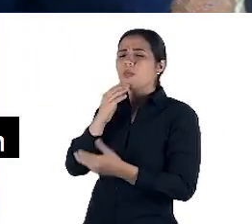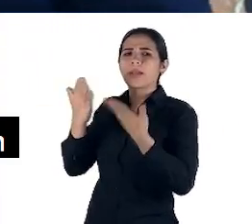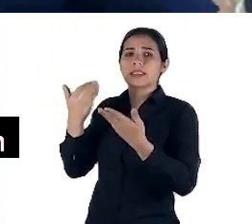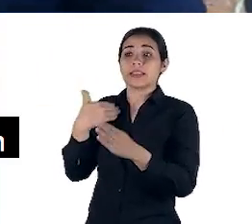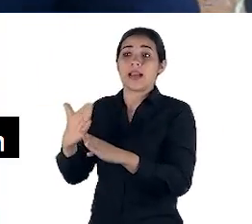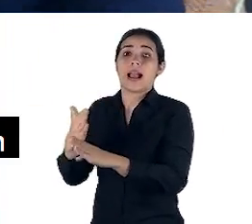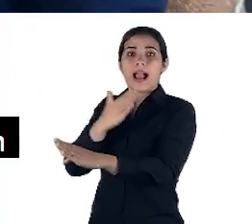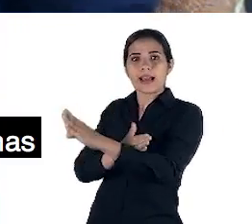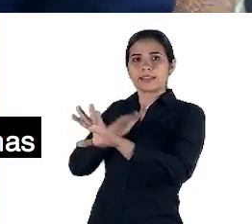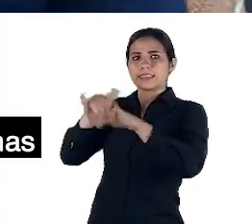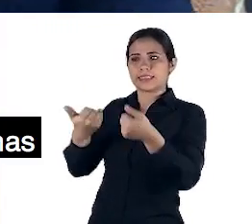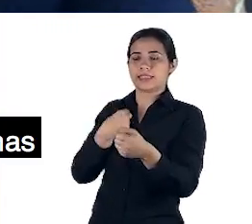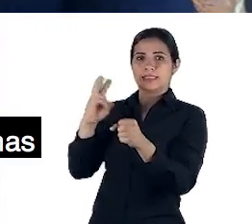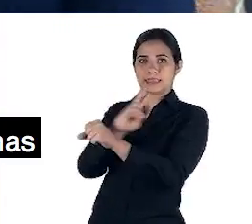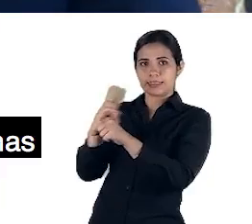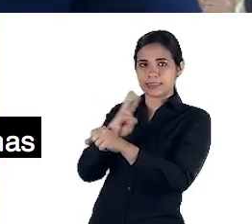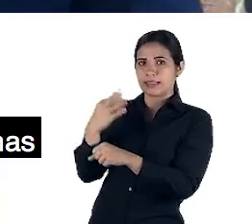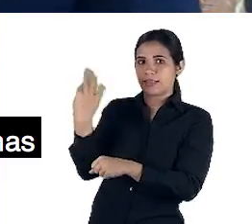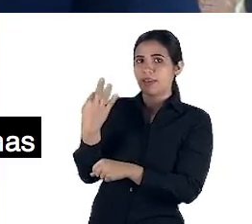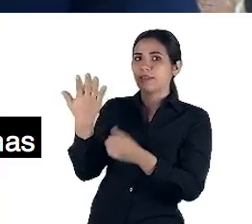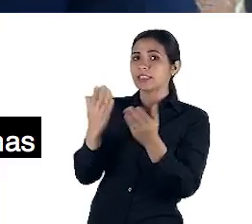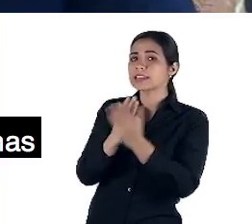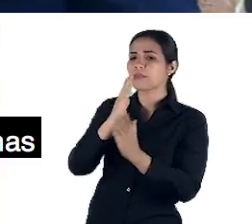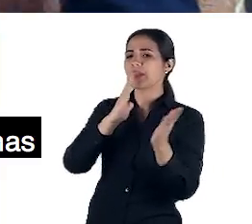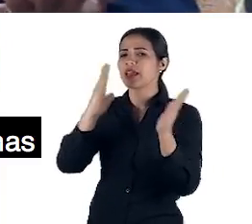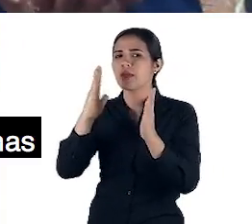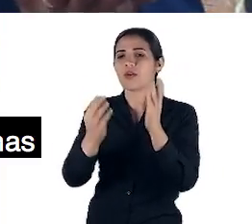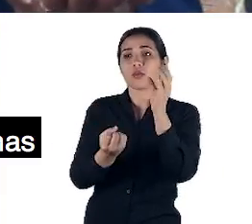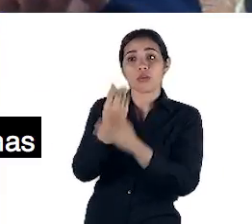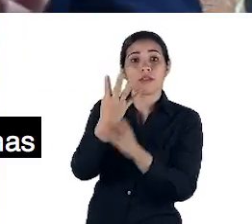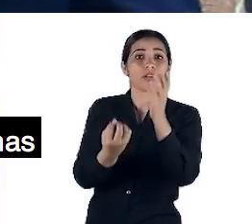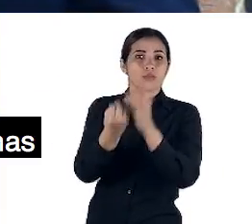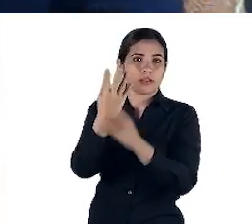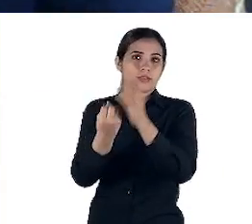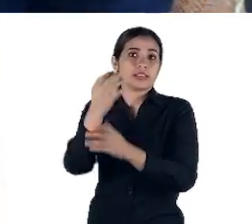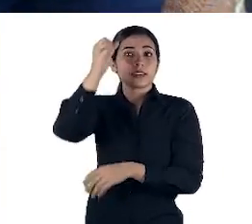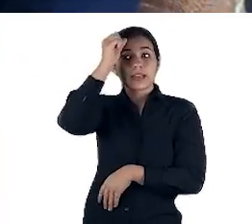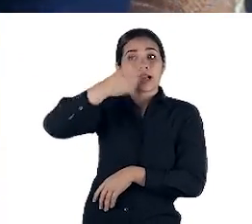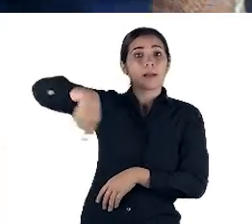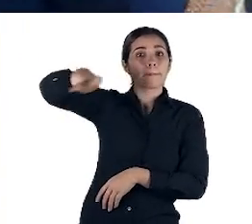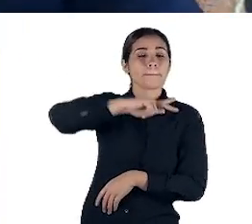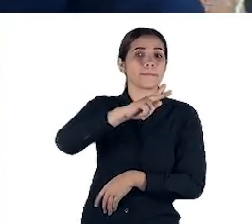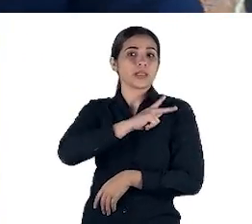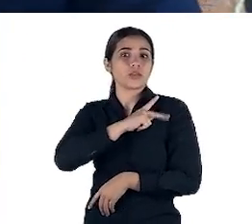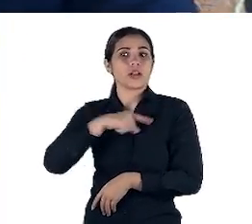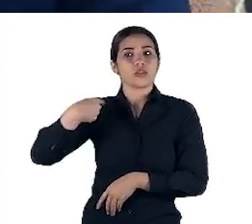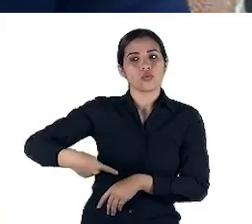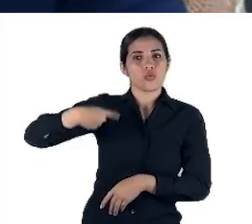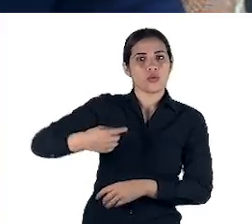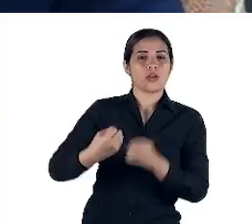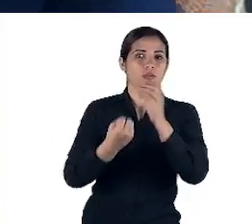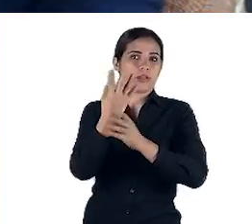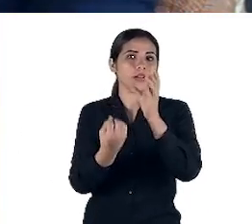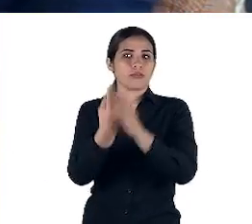Porque en cada época van surgiendo cosas nuevas y la dinámica misma de las personas hacen que aparezcan también